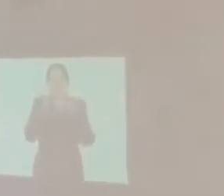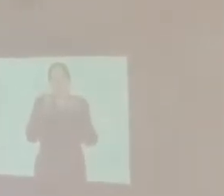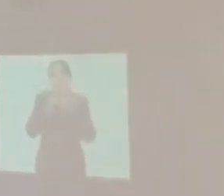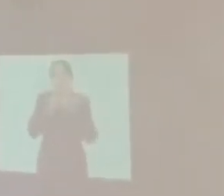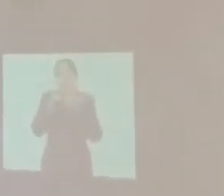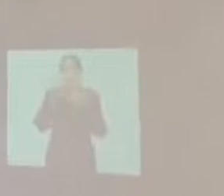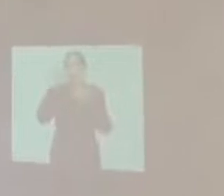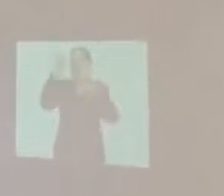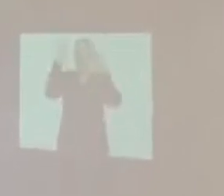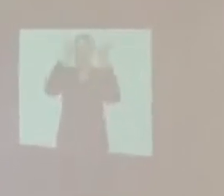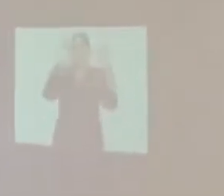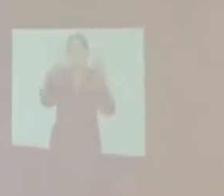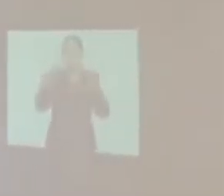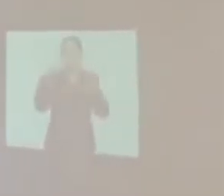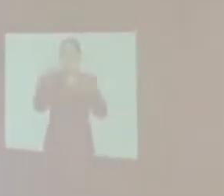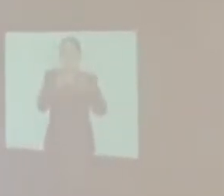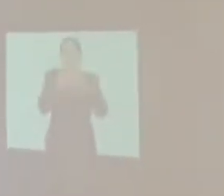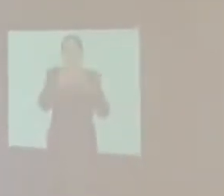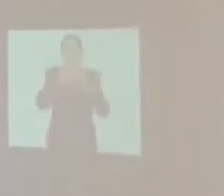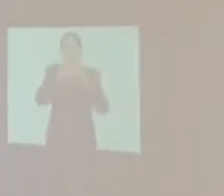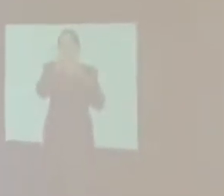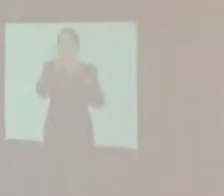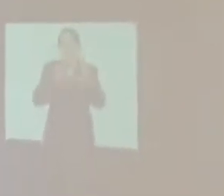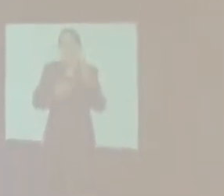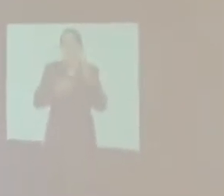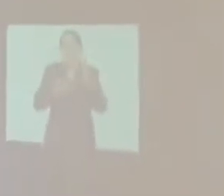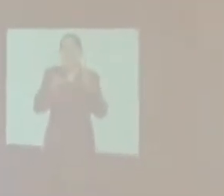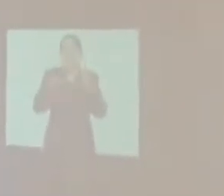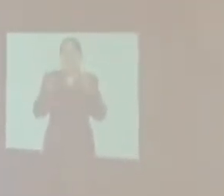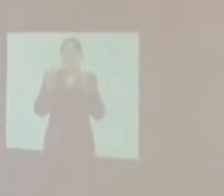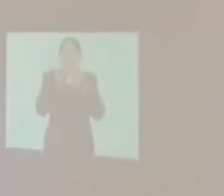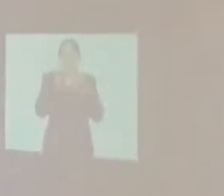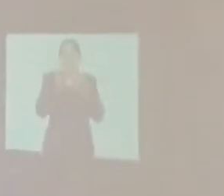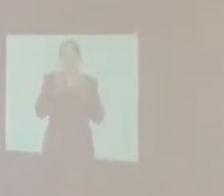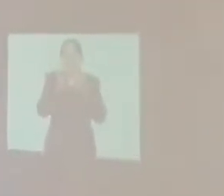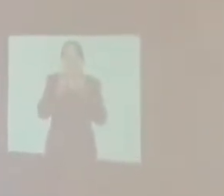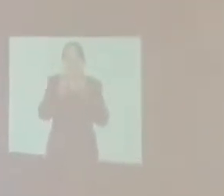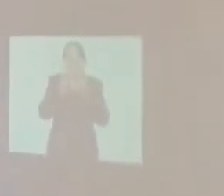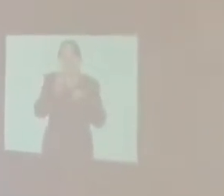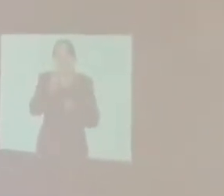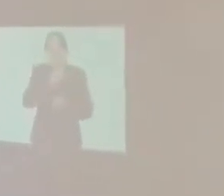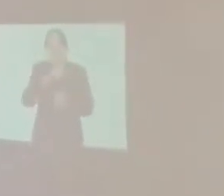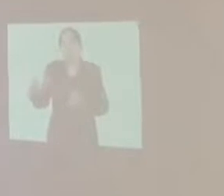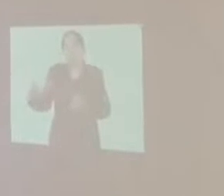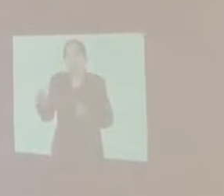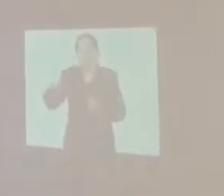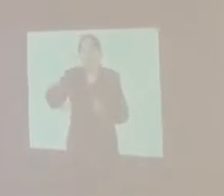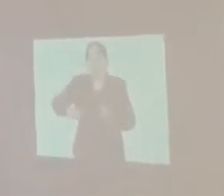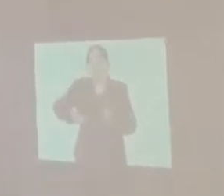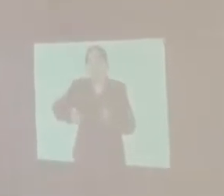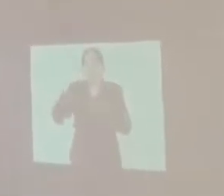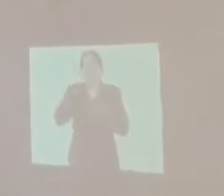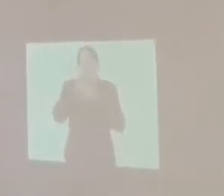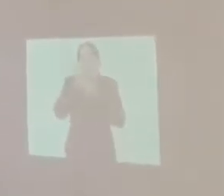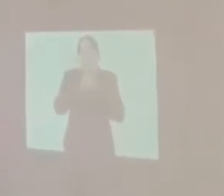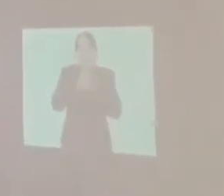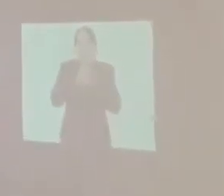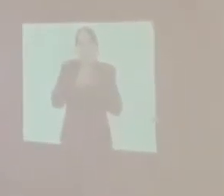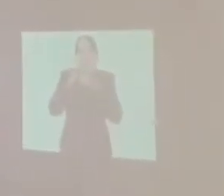climático. Además, fortalecemos los organismos públicos del gobierno de la ciudad. Destaco las siguientes